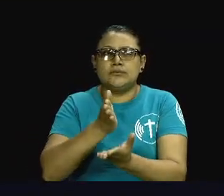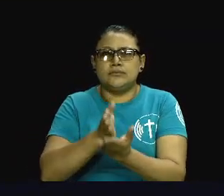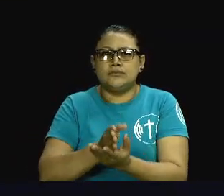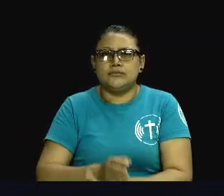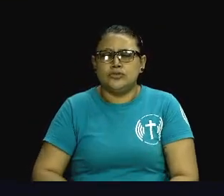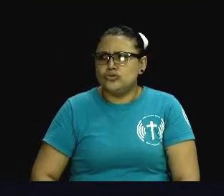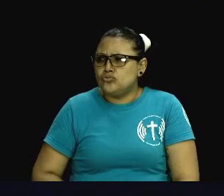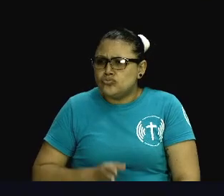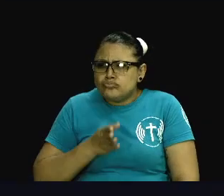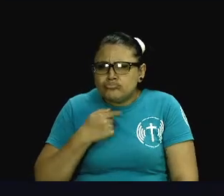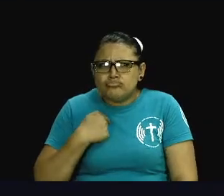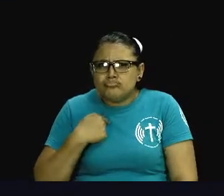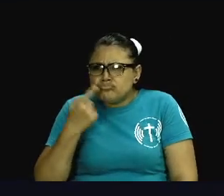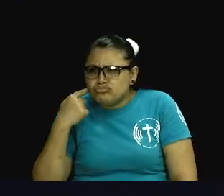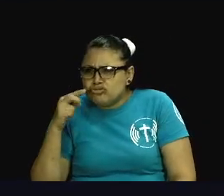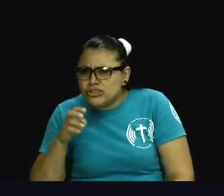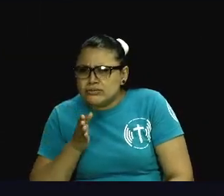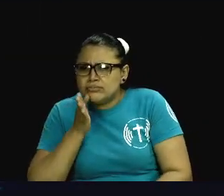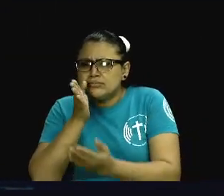raro